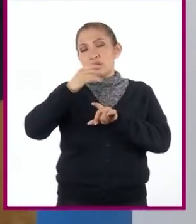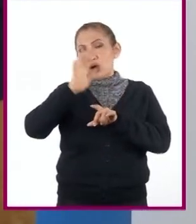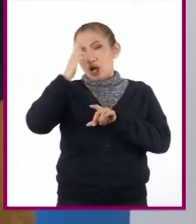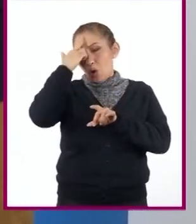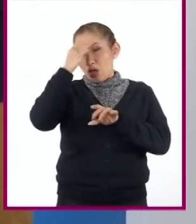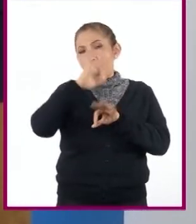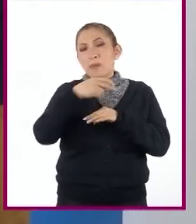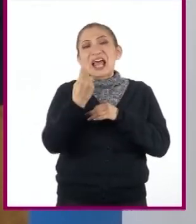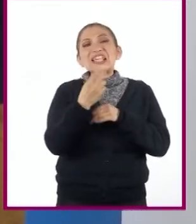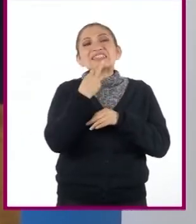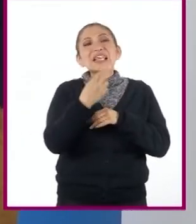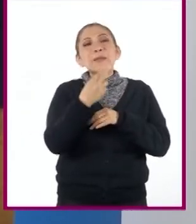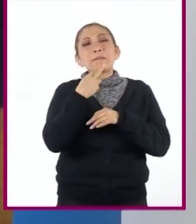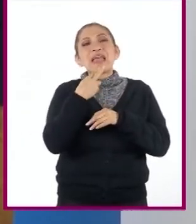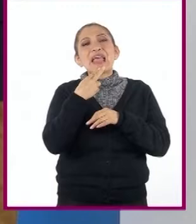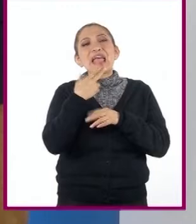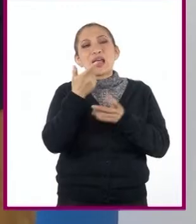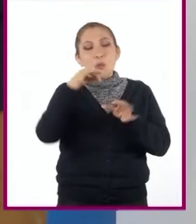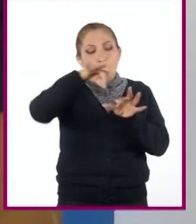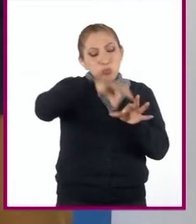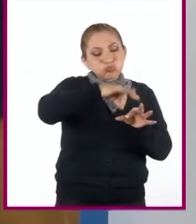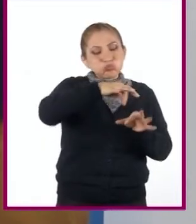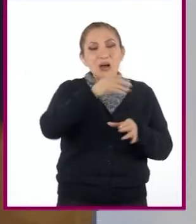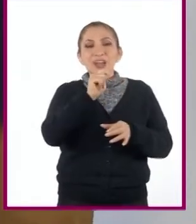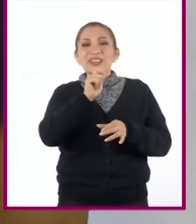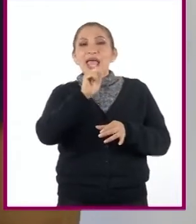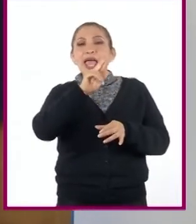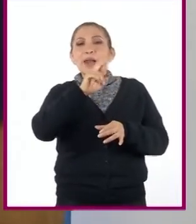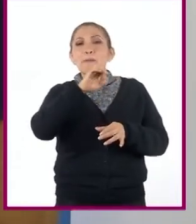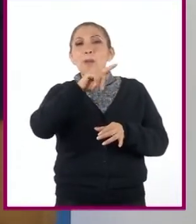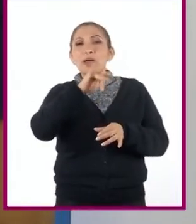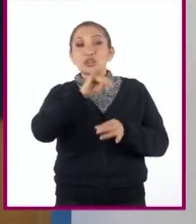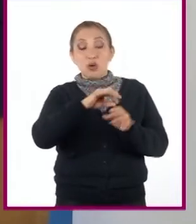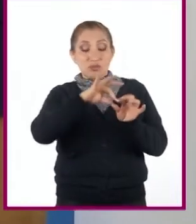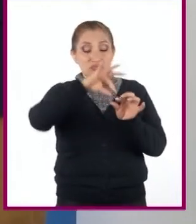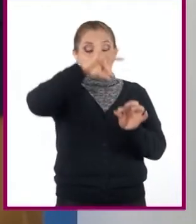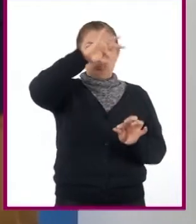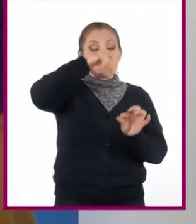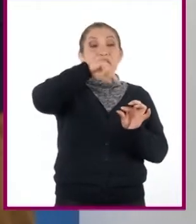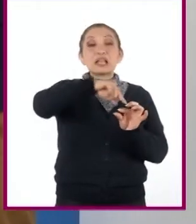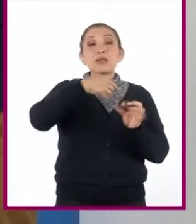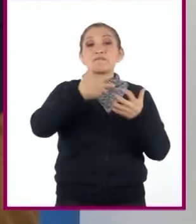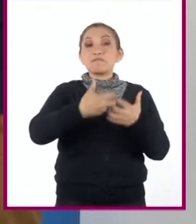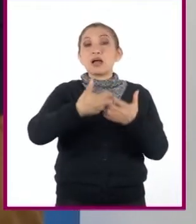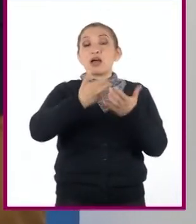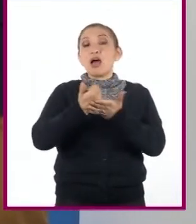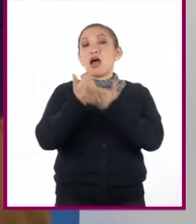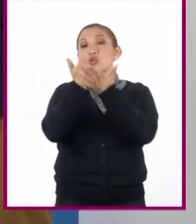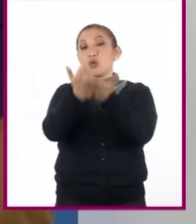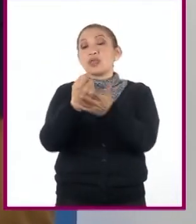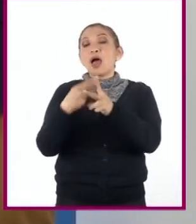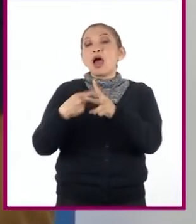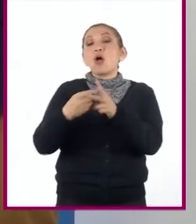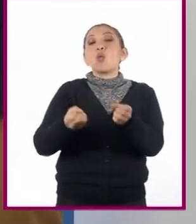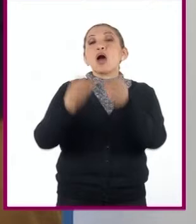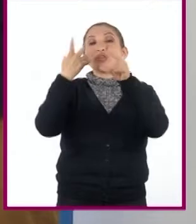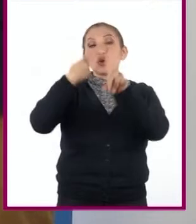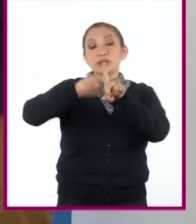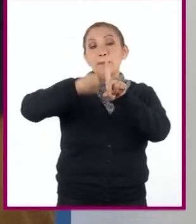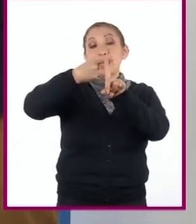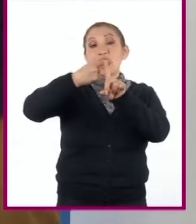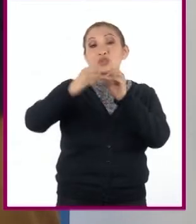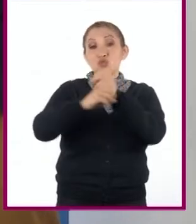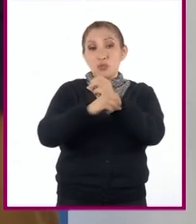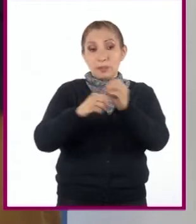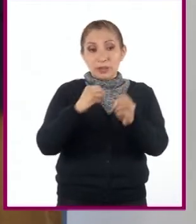a todos para qué sirven los termómetros? Sí, el termómetro es el instrumento que nos permite medir la temperatura de un